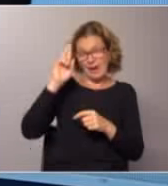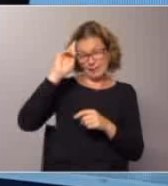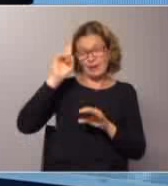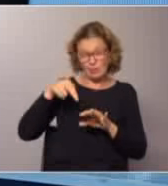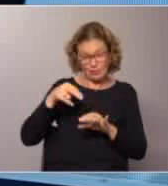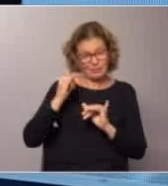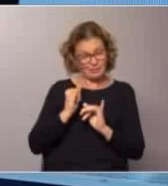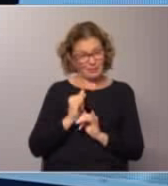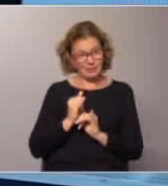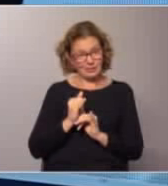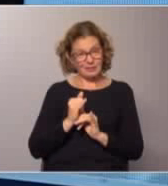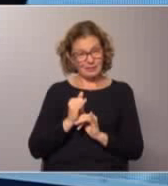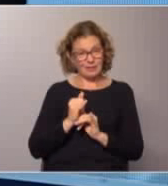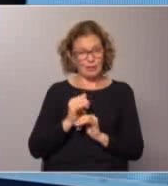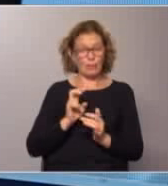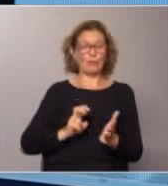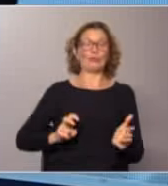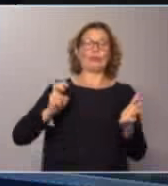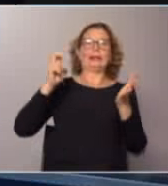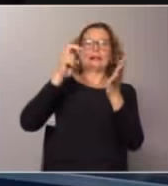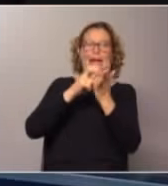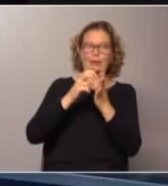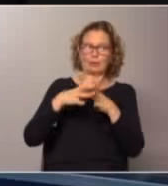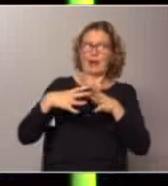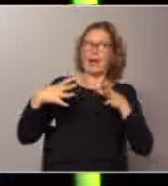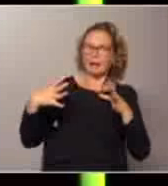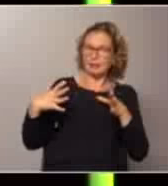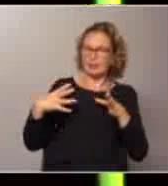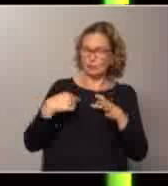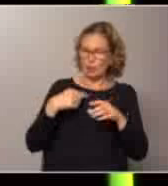bueno es un salto muy amplio pero